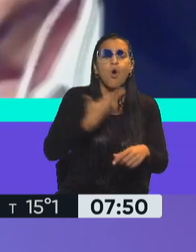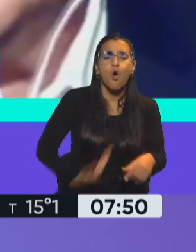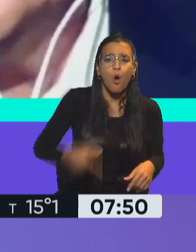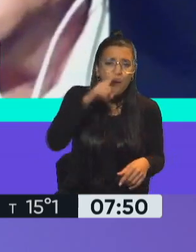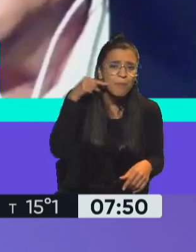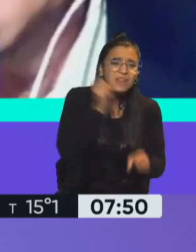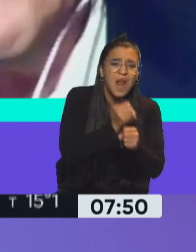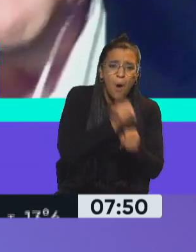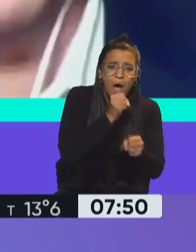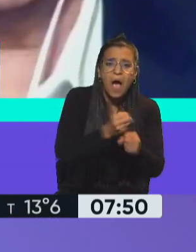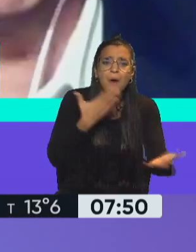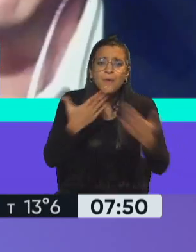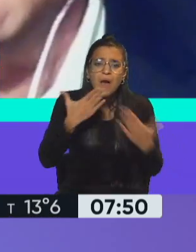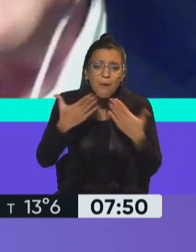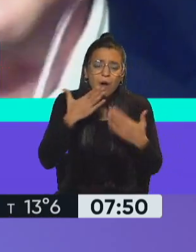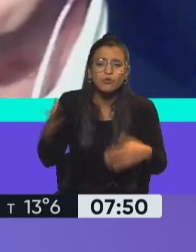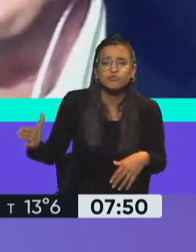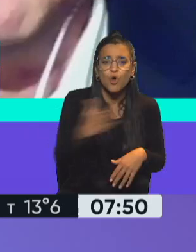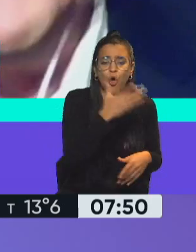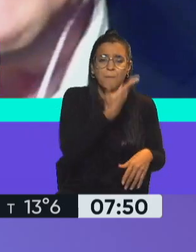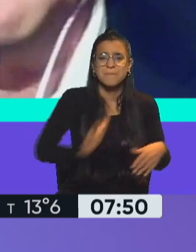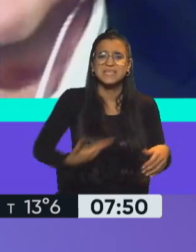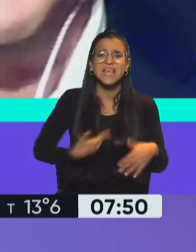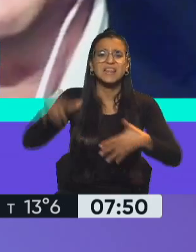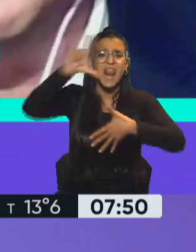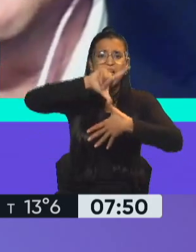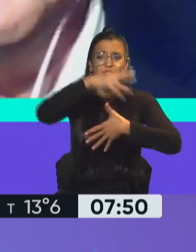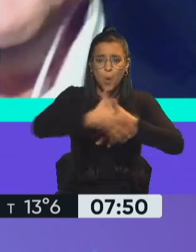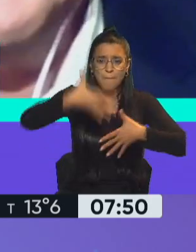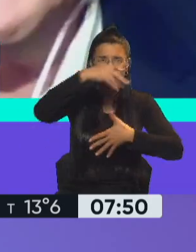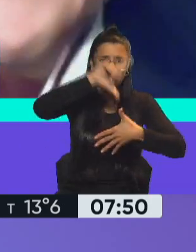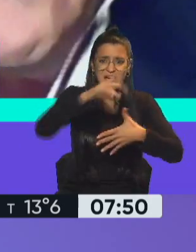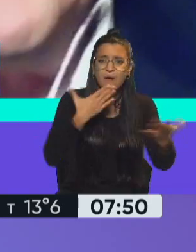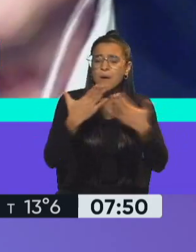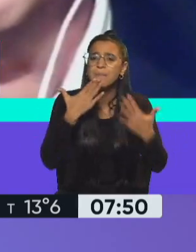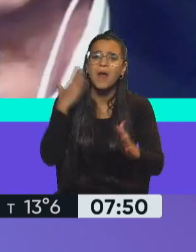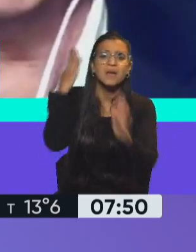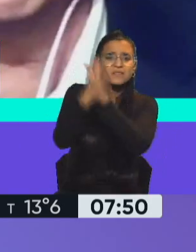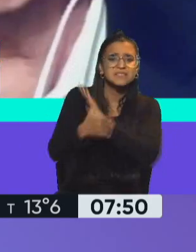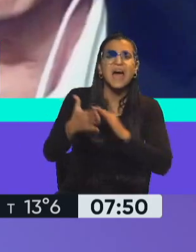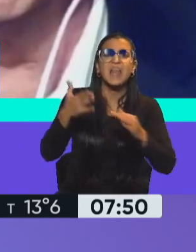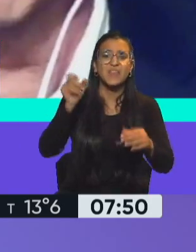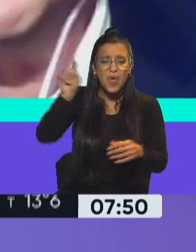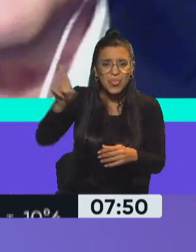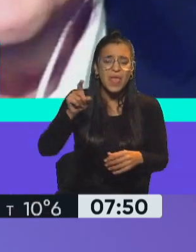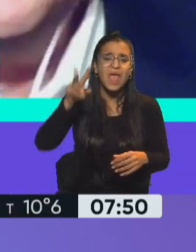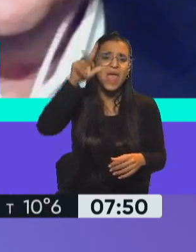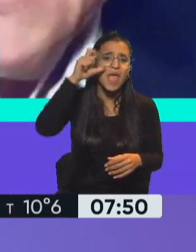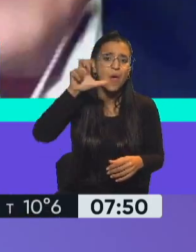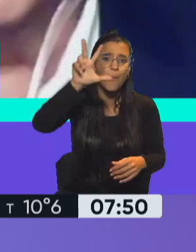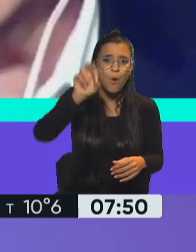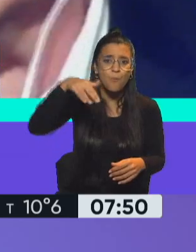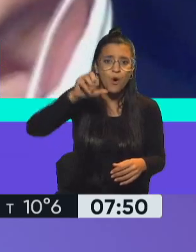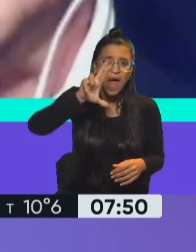trabajaba y hablaba con prácticamente todos los presidentes de Latinoamérica para permitir la salida con vida de Evo Morales de Bolivia,